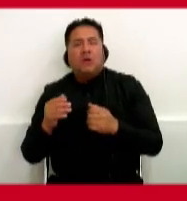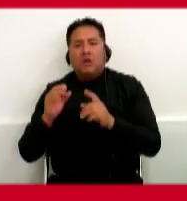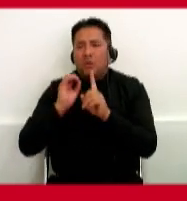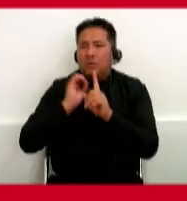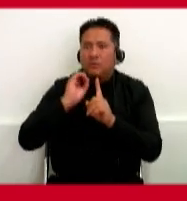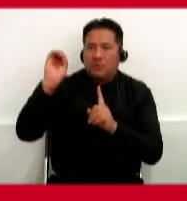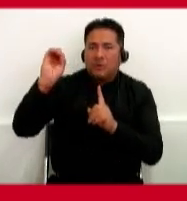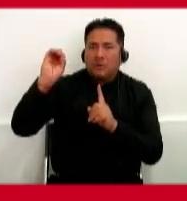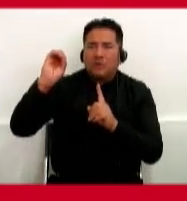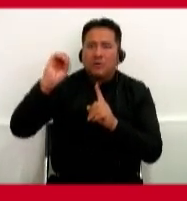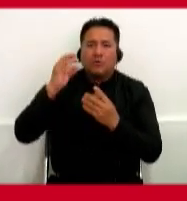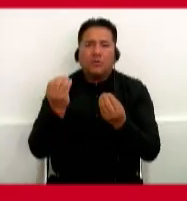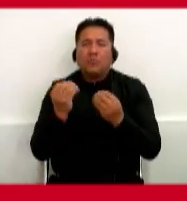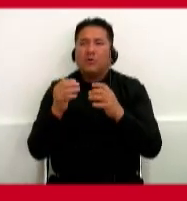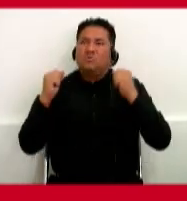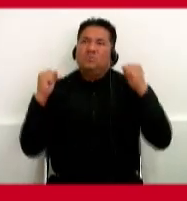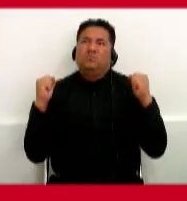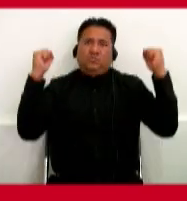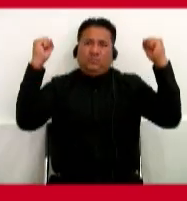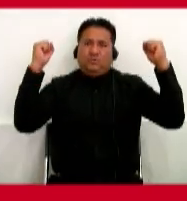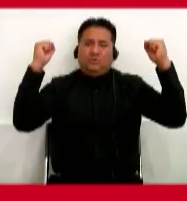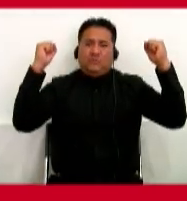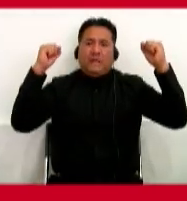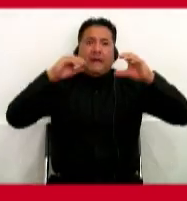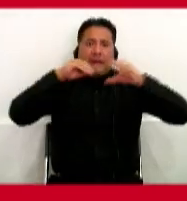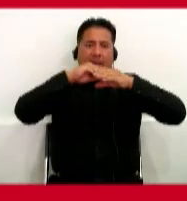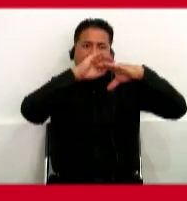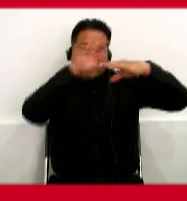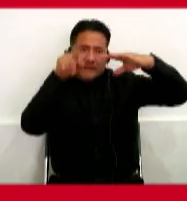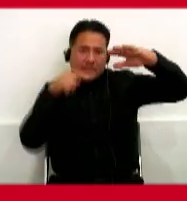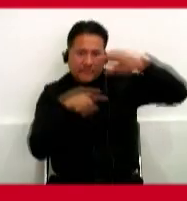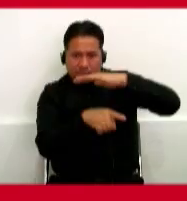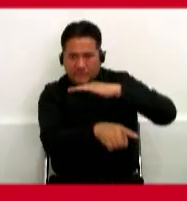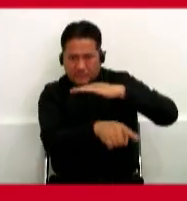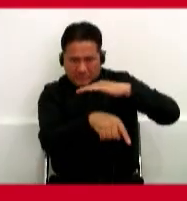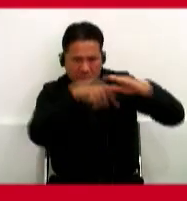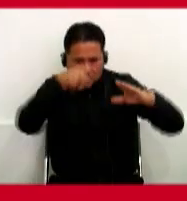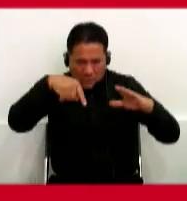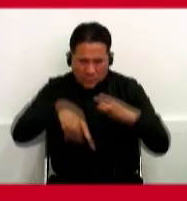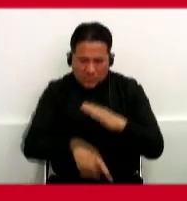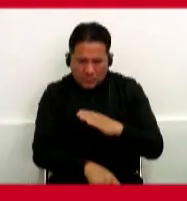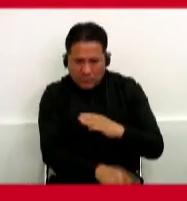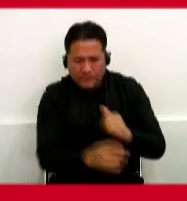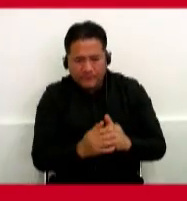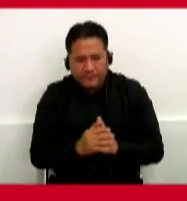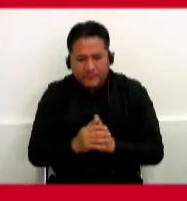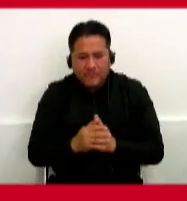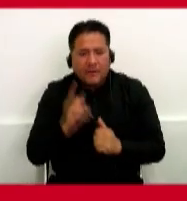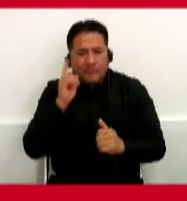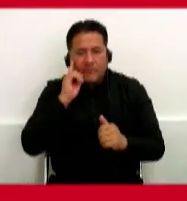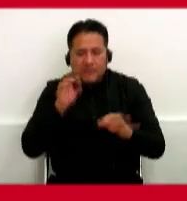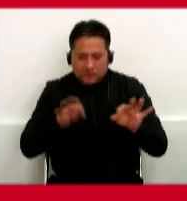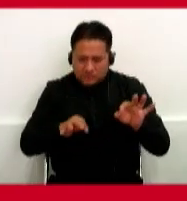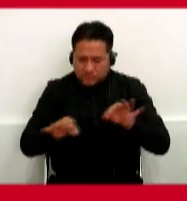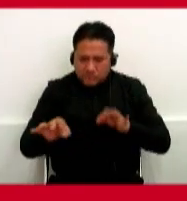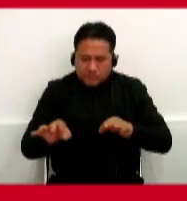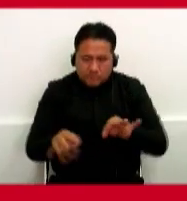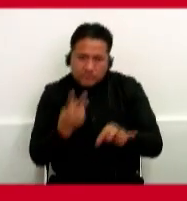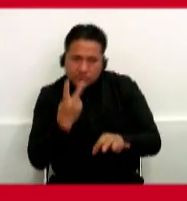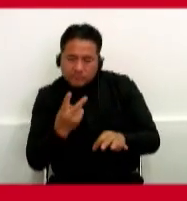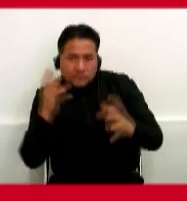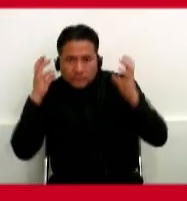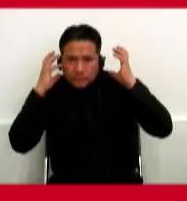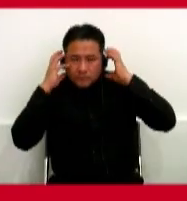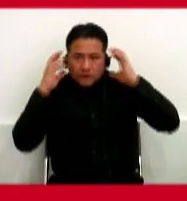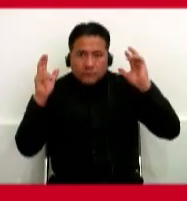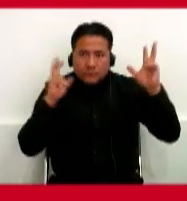escala local como global de la mina, y nos permitieron plantear una estrategia de monitoreo para el desarrollo del proyecto.